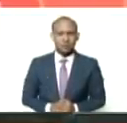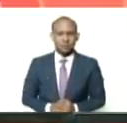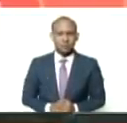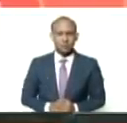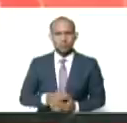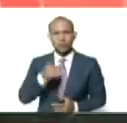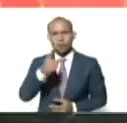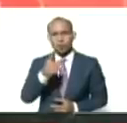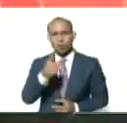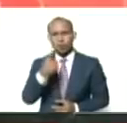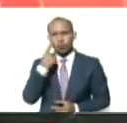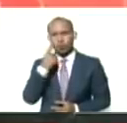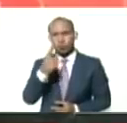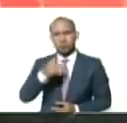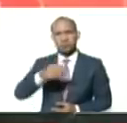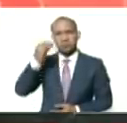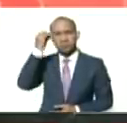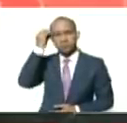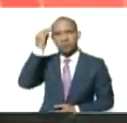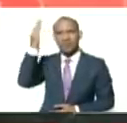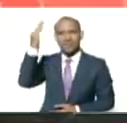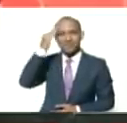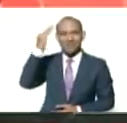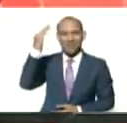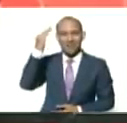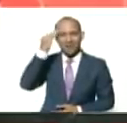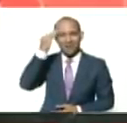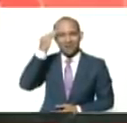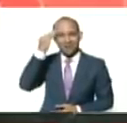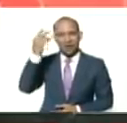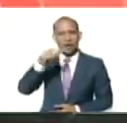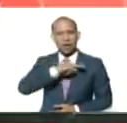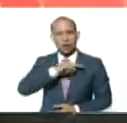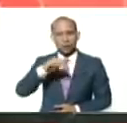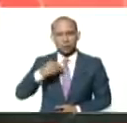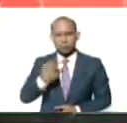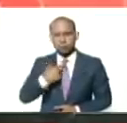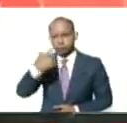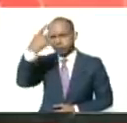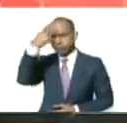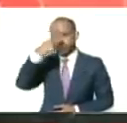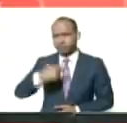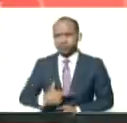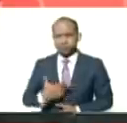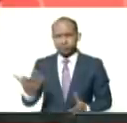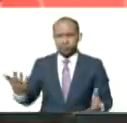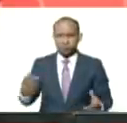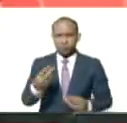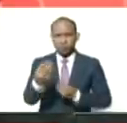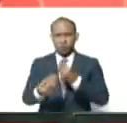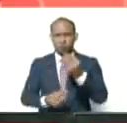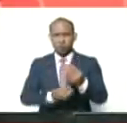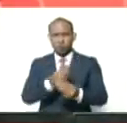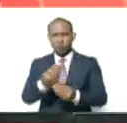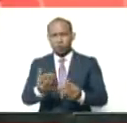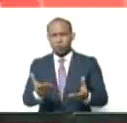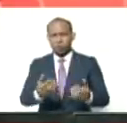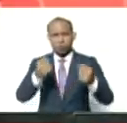Y no uno considerar que uno está predestinado para uno ser, por século secularum,